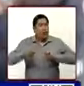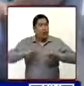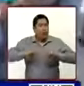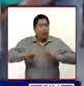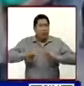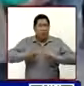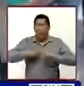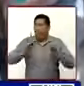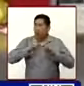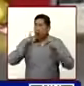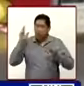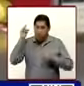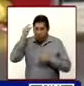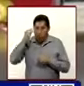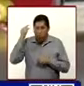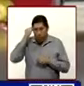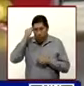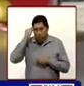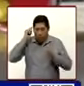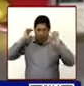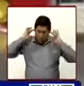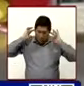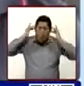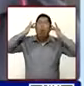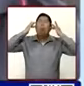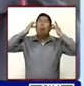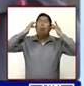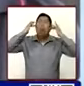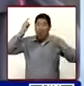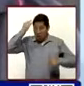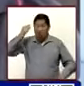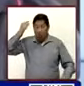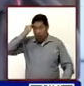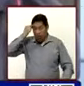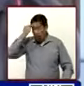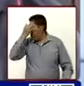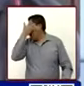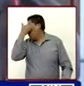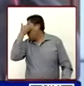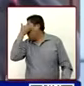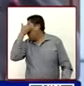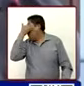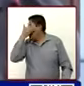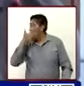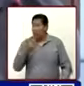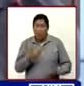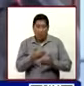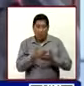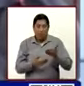embargo, si el gobierno no atiende a nuestras demandas, si el gobierno no atiende al pliego petitorio,